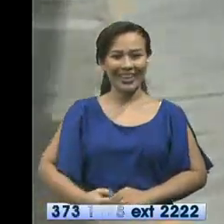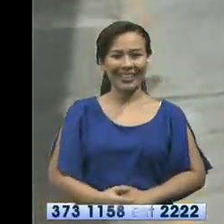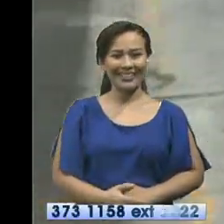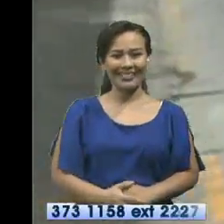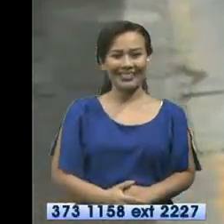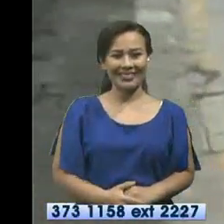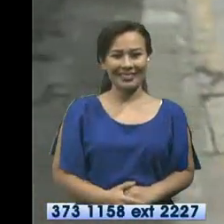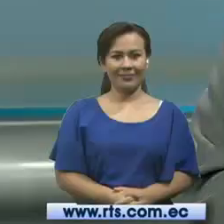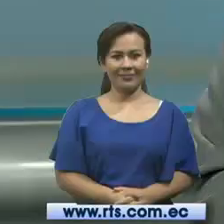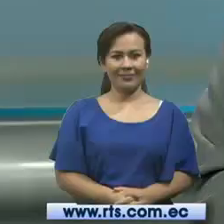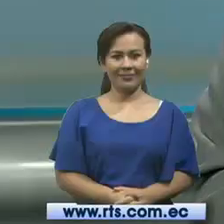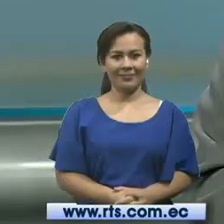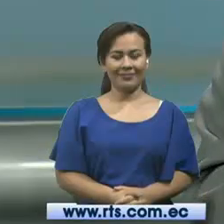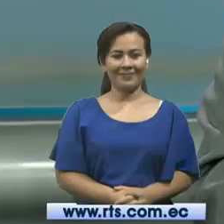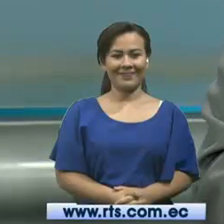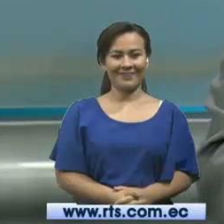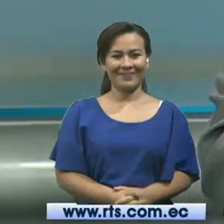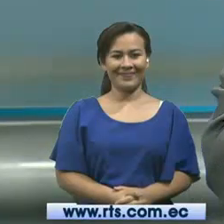Ramírez.